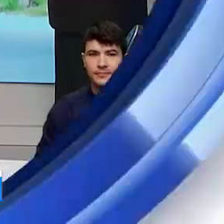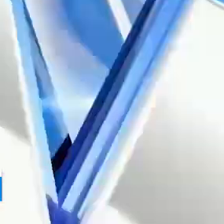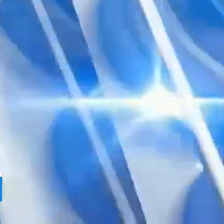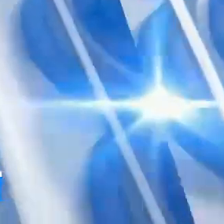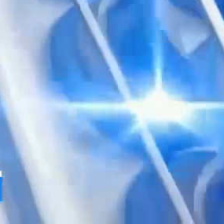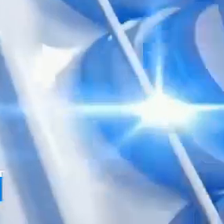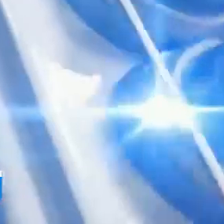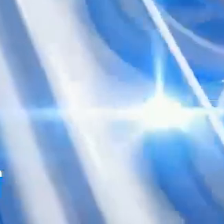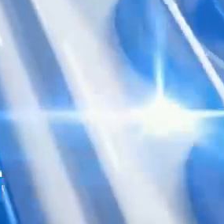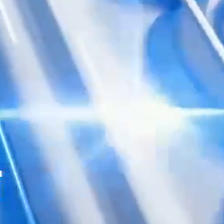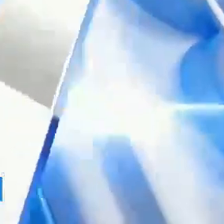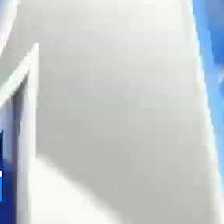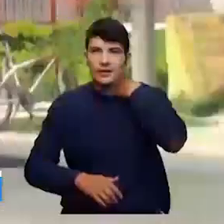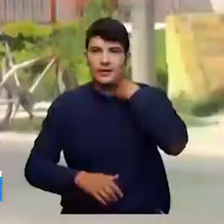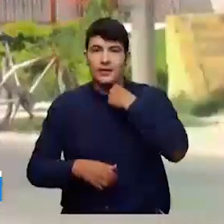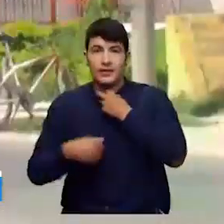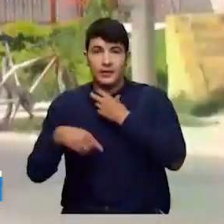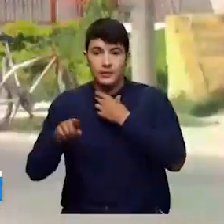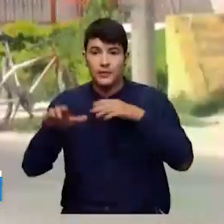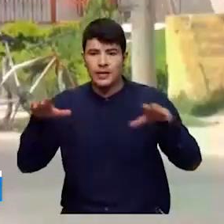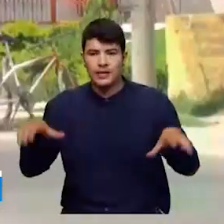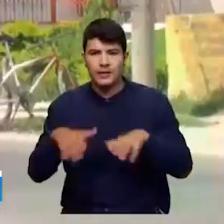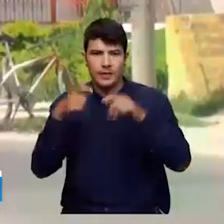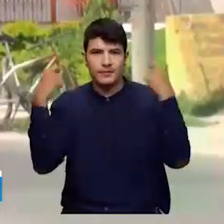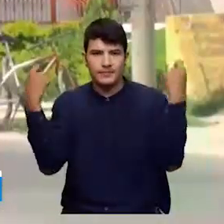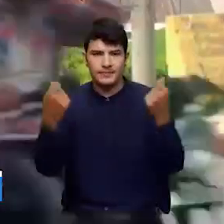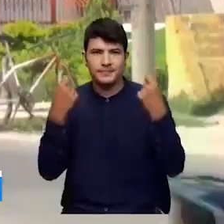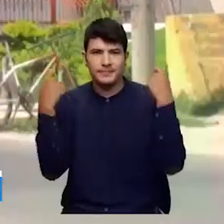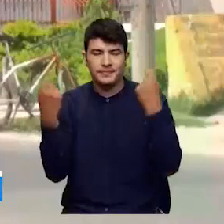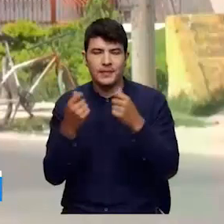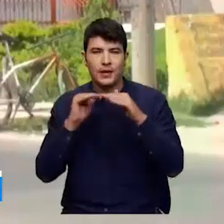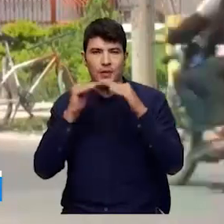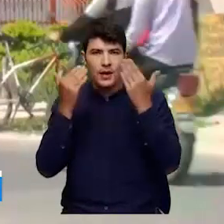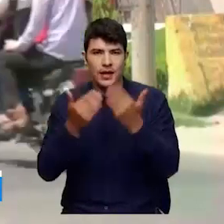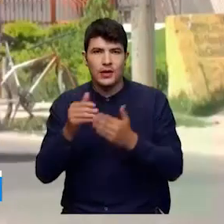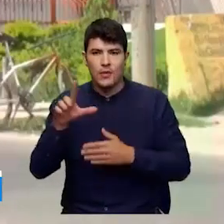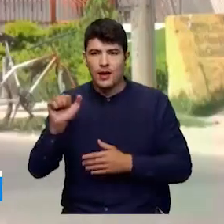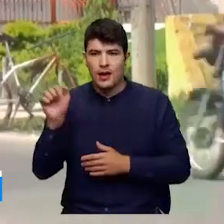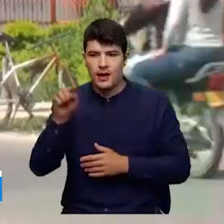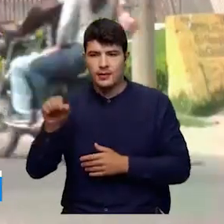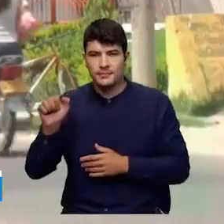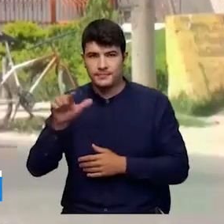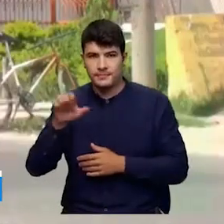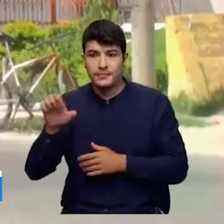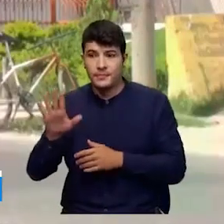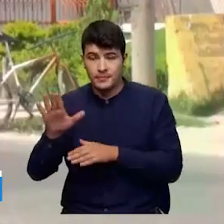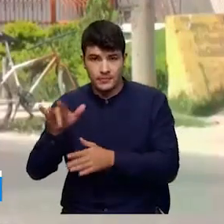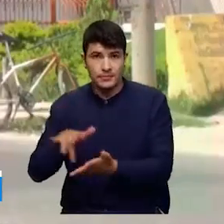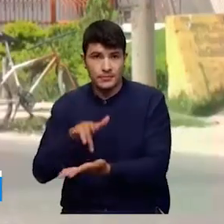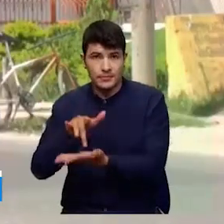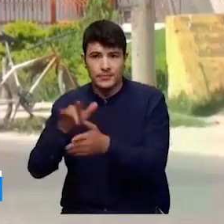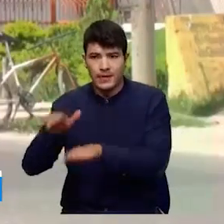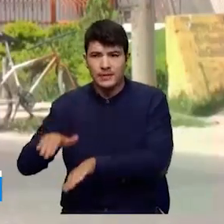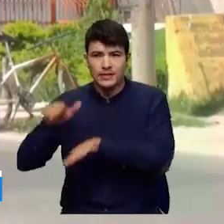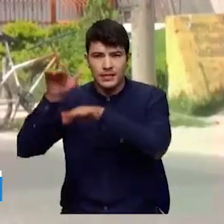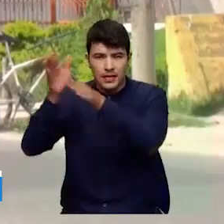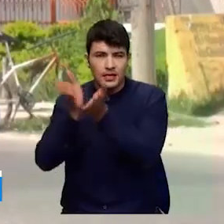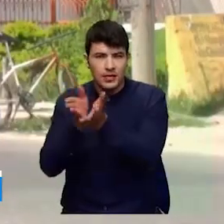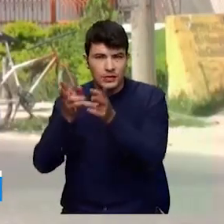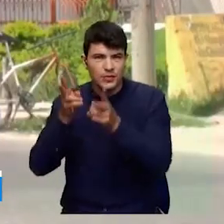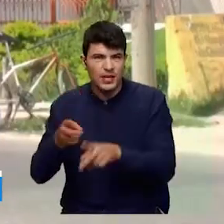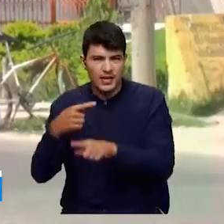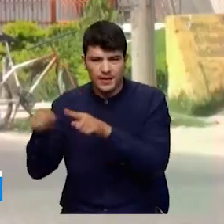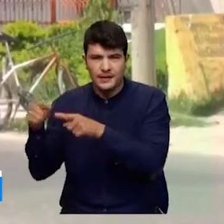Compañero, buenas tardes. Esta actividad es promovida por estudiantes del Colegio La Salle, pero contó con la participación de representantes estudiantiles de diferentes municipios de la provincia de